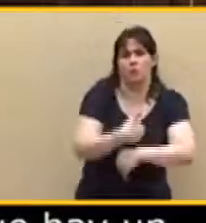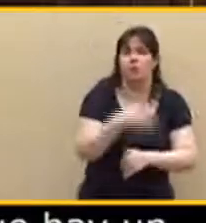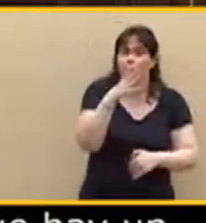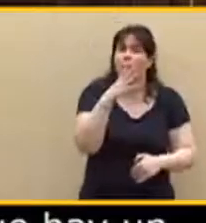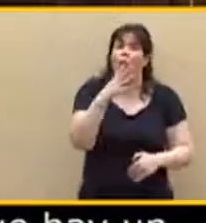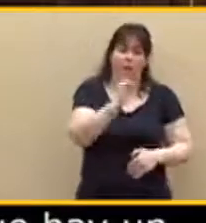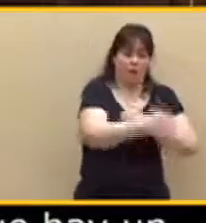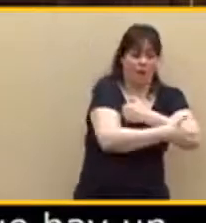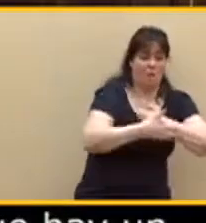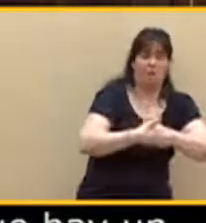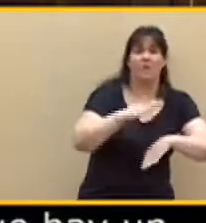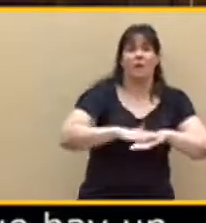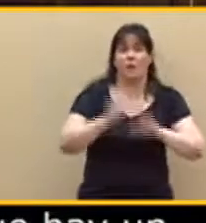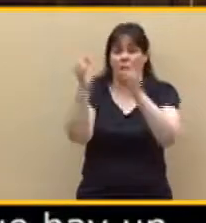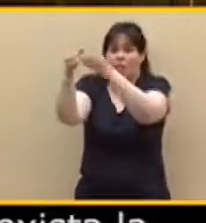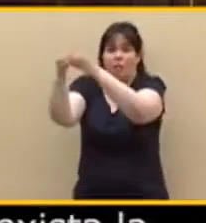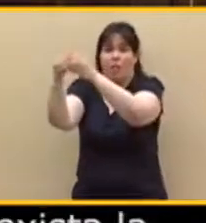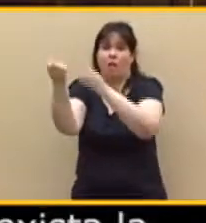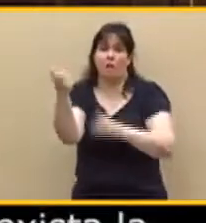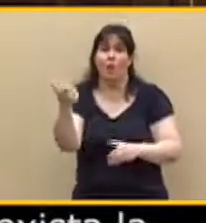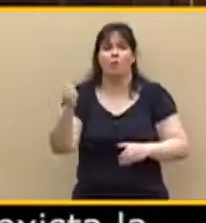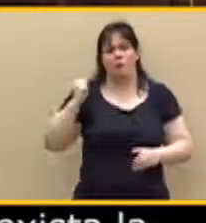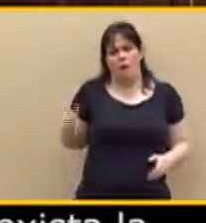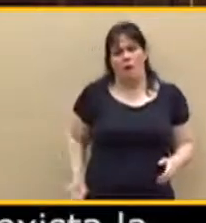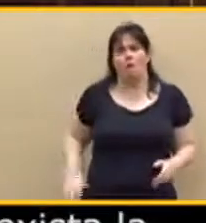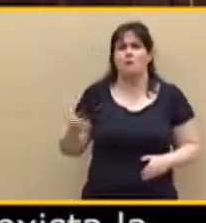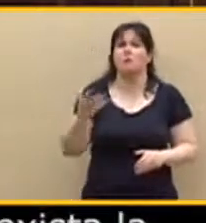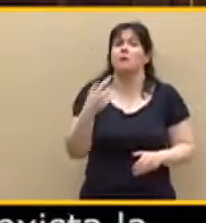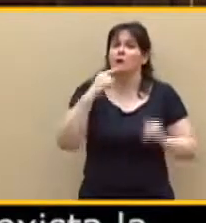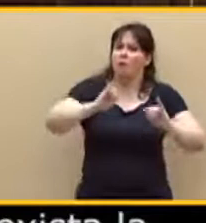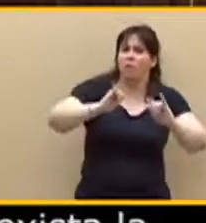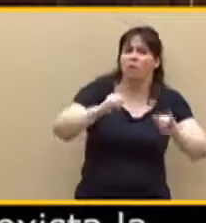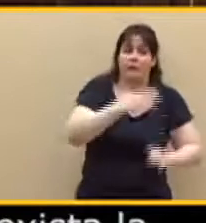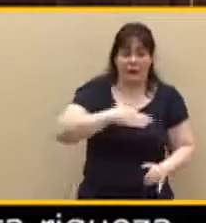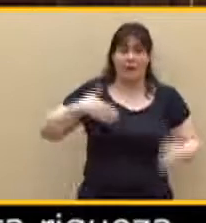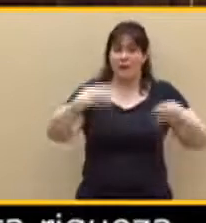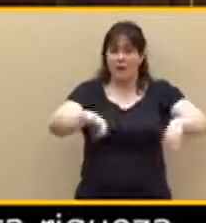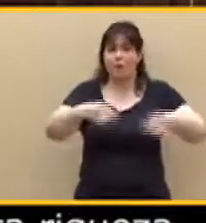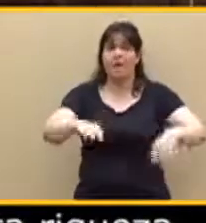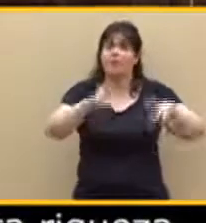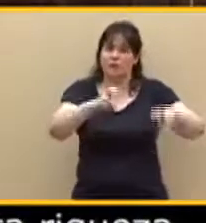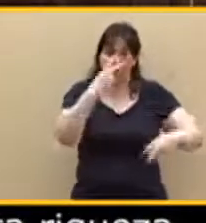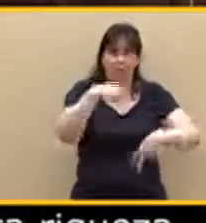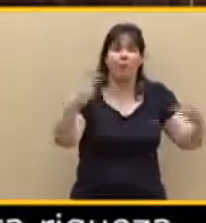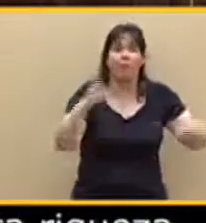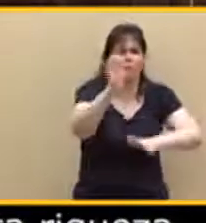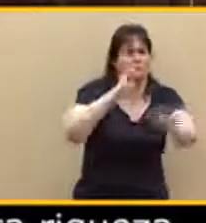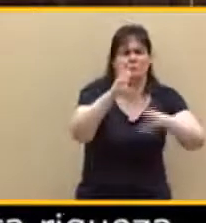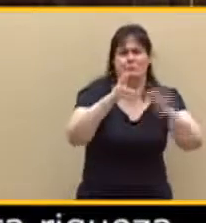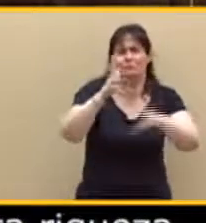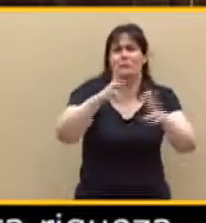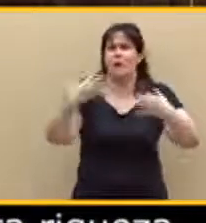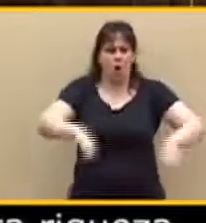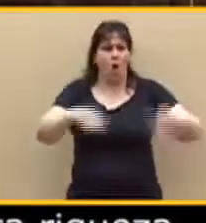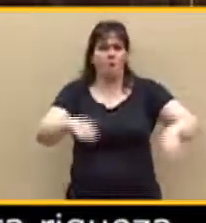disfruten de tanta riqueza. Y quieren ustedes normalizar el saqueo de lo público, por eso nos cuentan que lo público